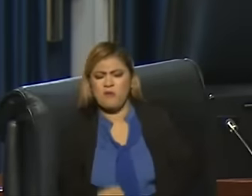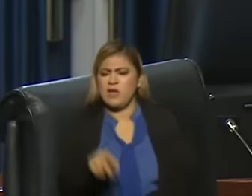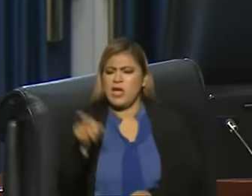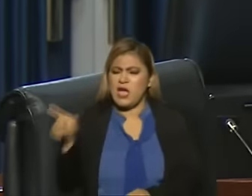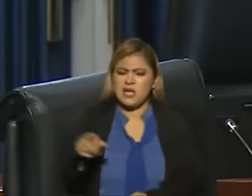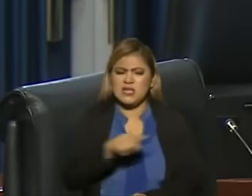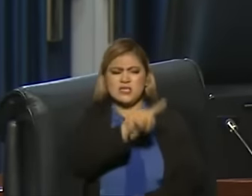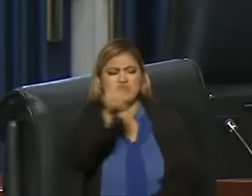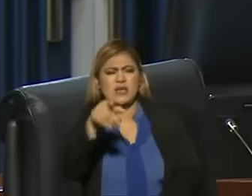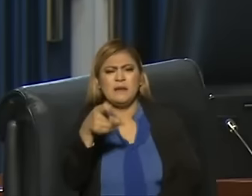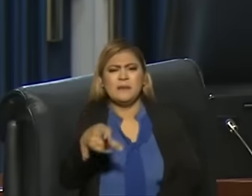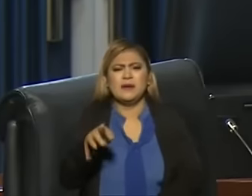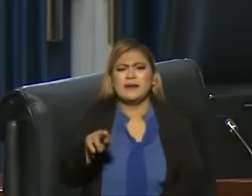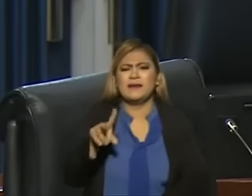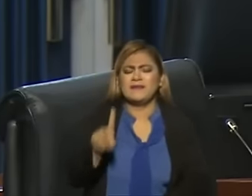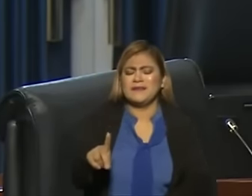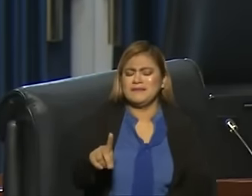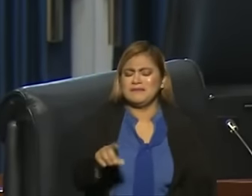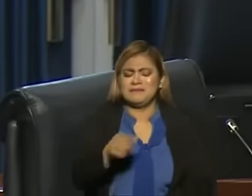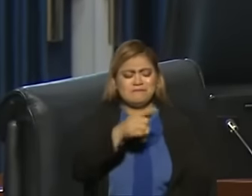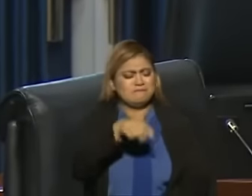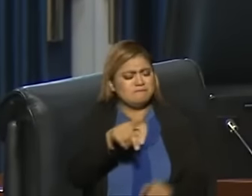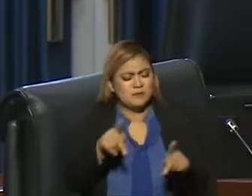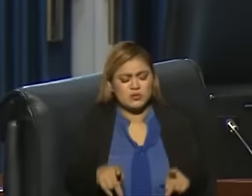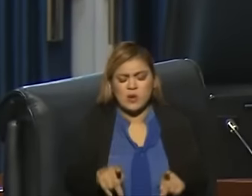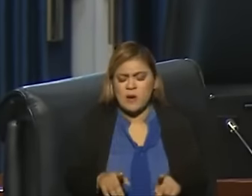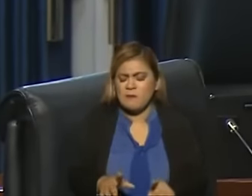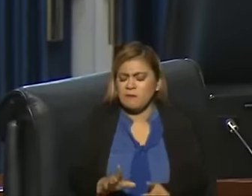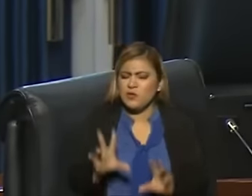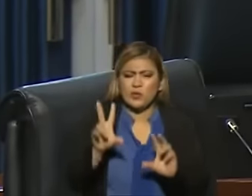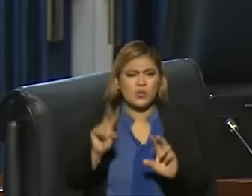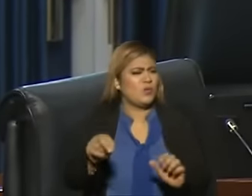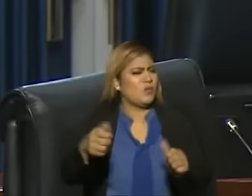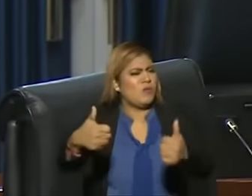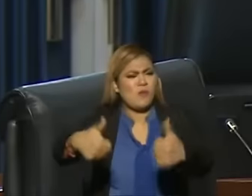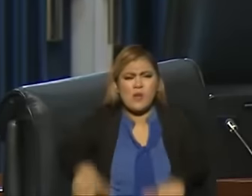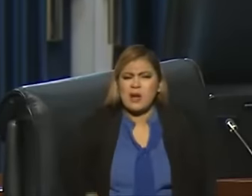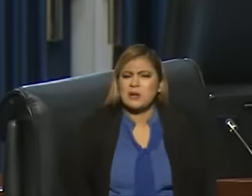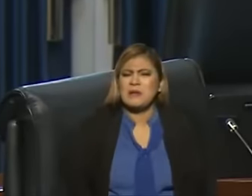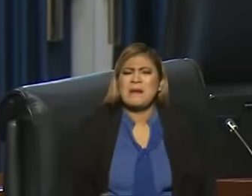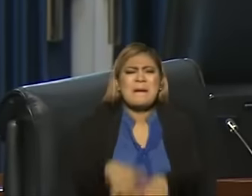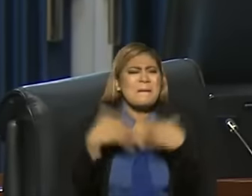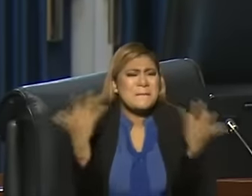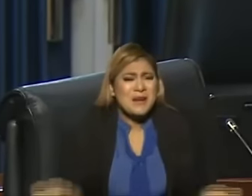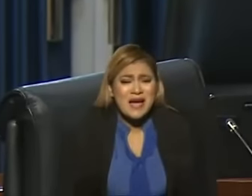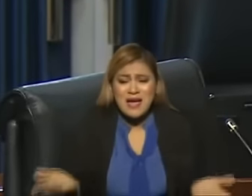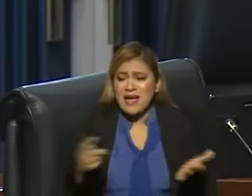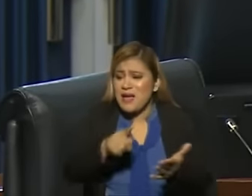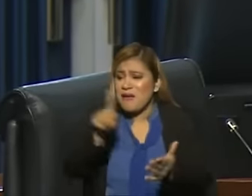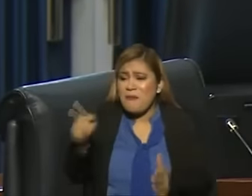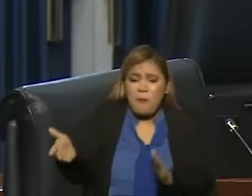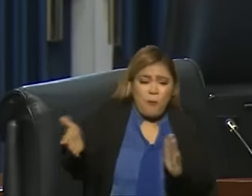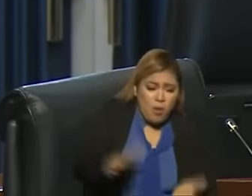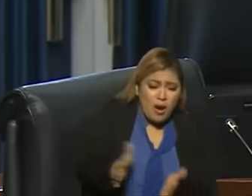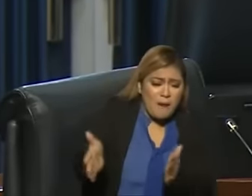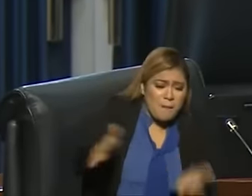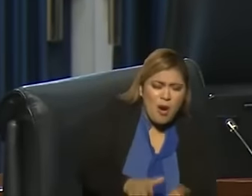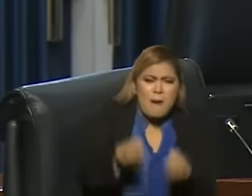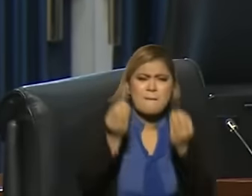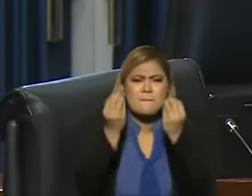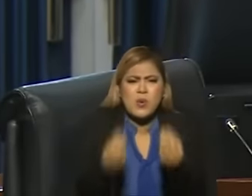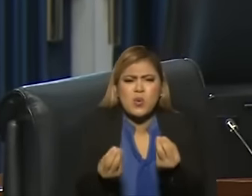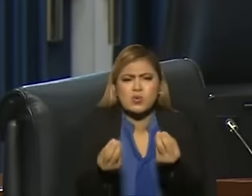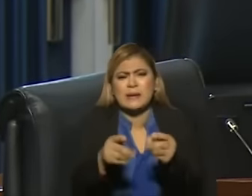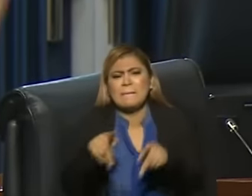sienten ofendidos. ¿Para qué tantas muertes de nuestros pobres mártires? aire para que se